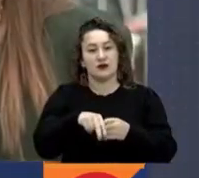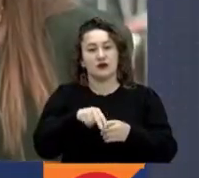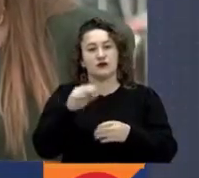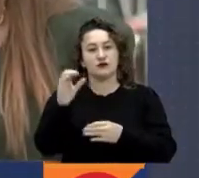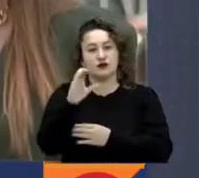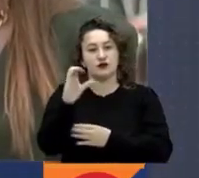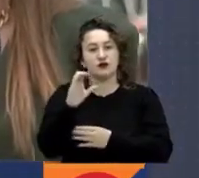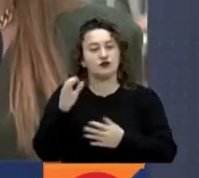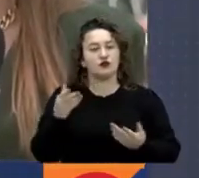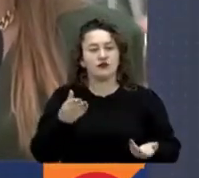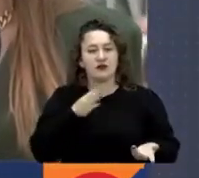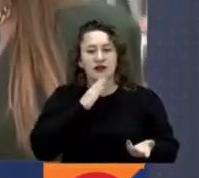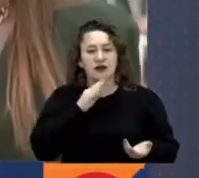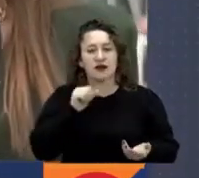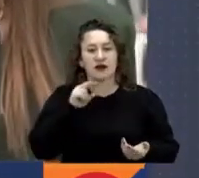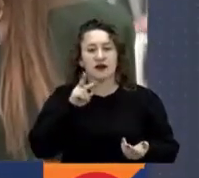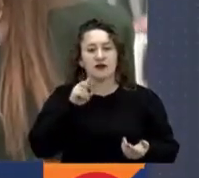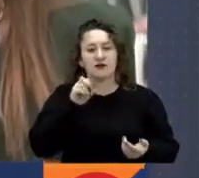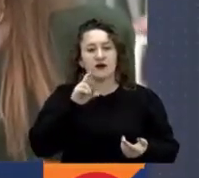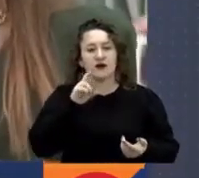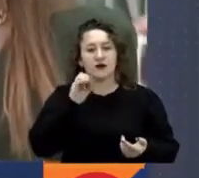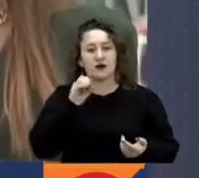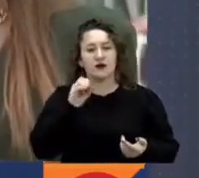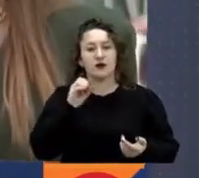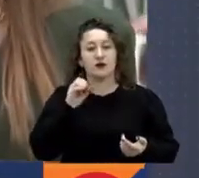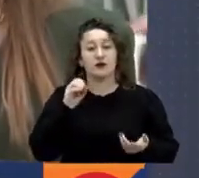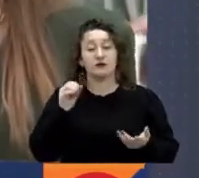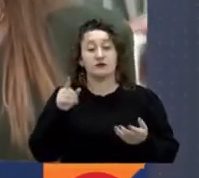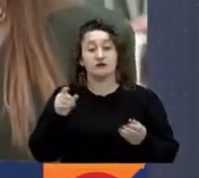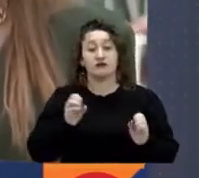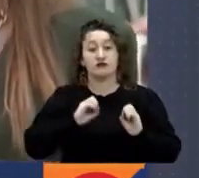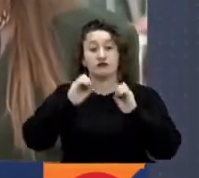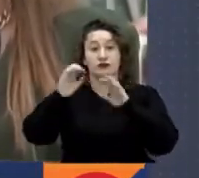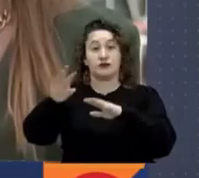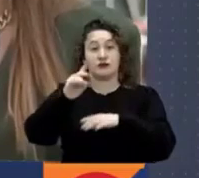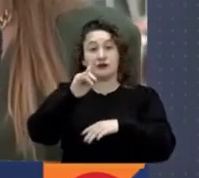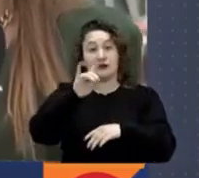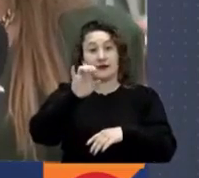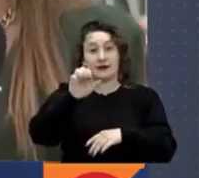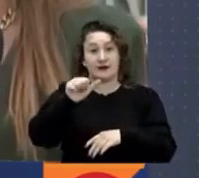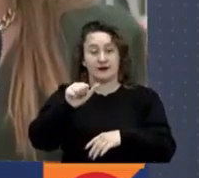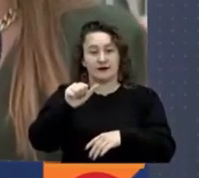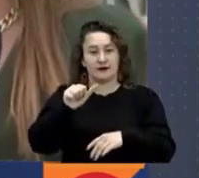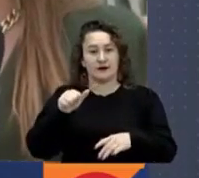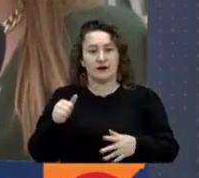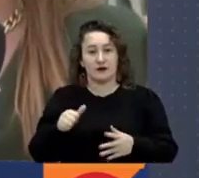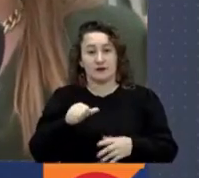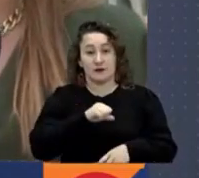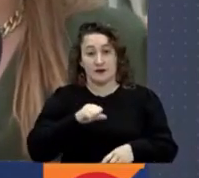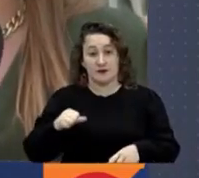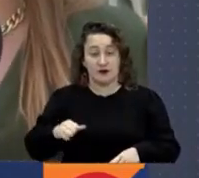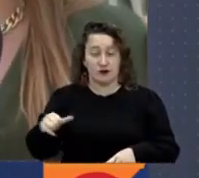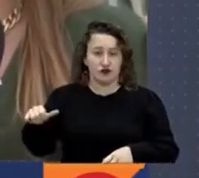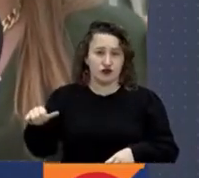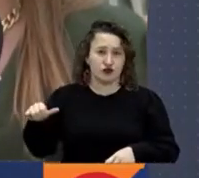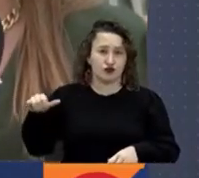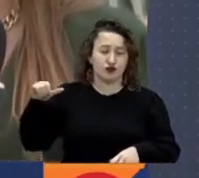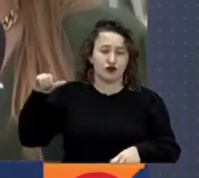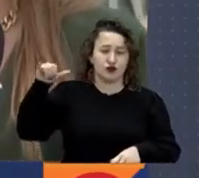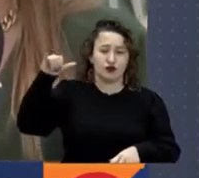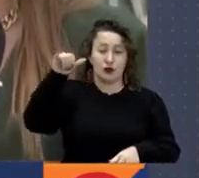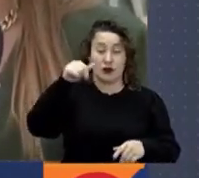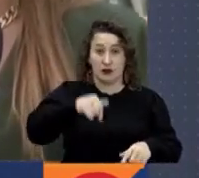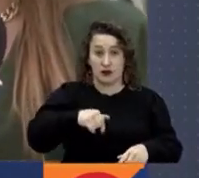entre ellos Álvaro Córdoba Ruiz, quien fue entregado a la DEA y partió en un vuelo privado tipo charter. Aquí en el